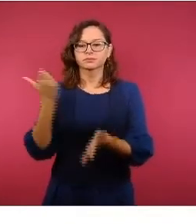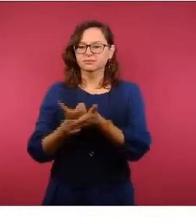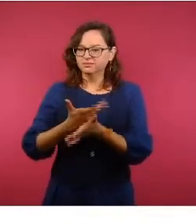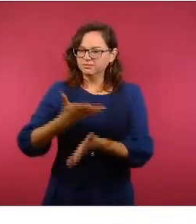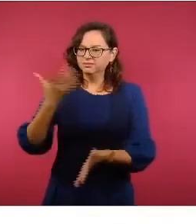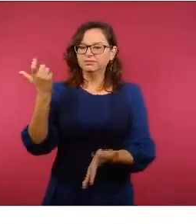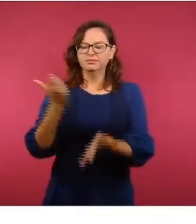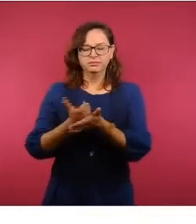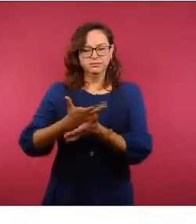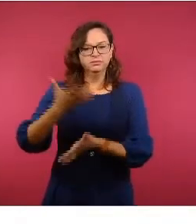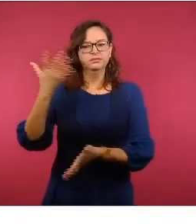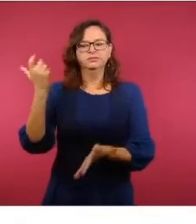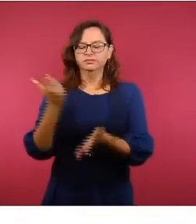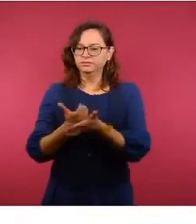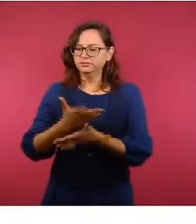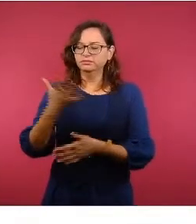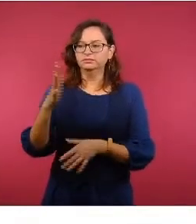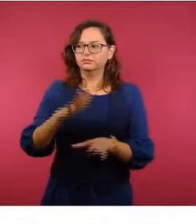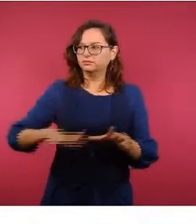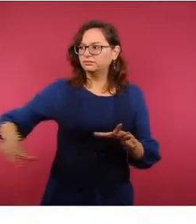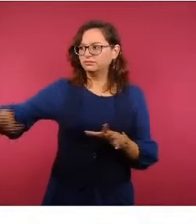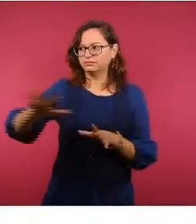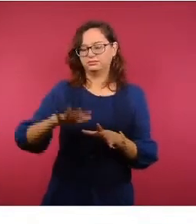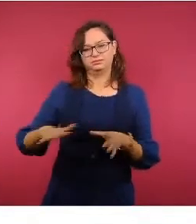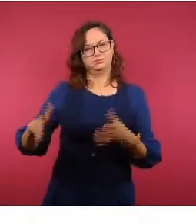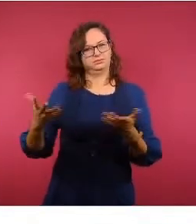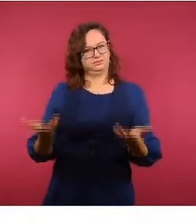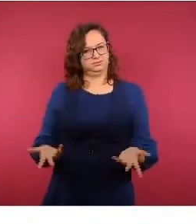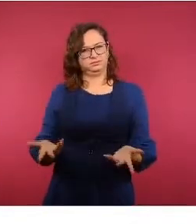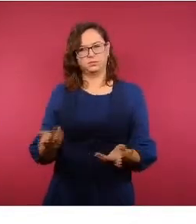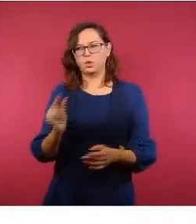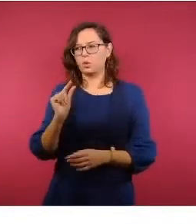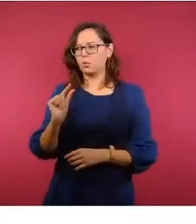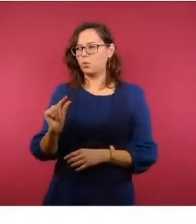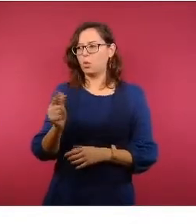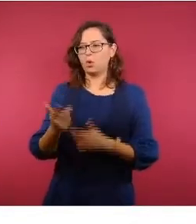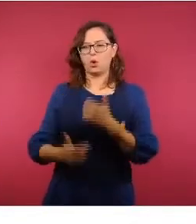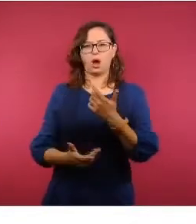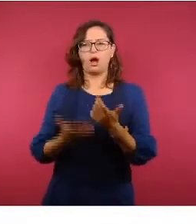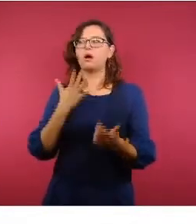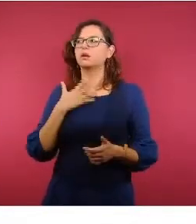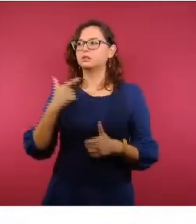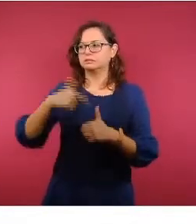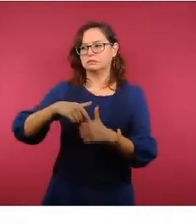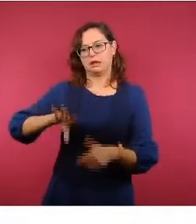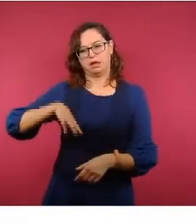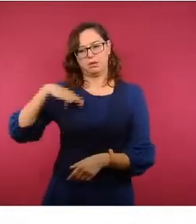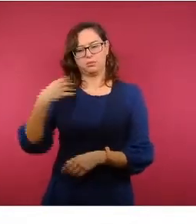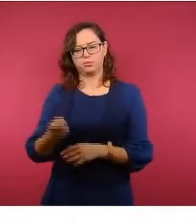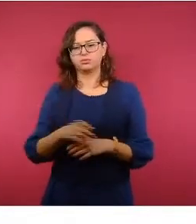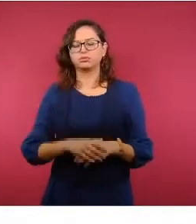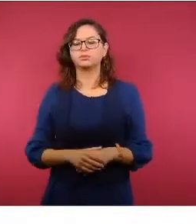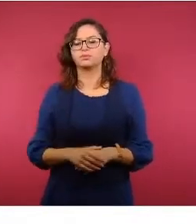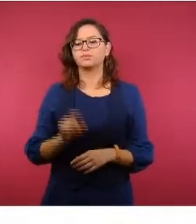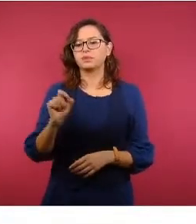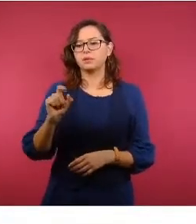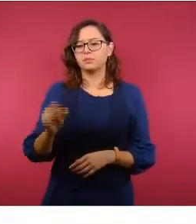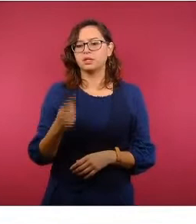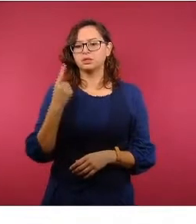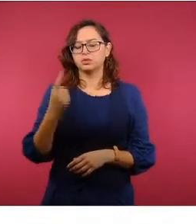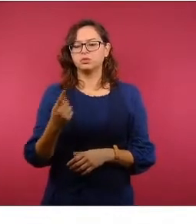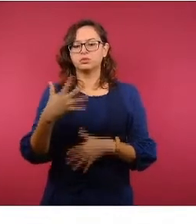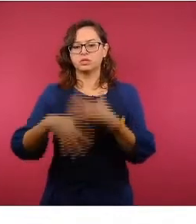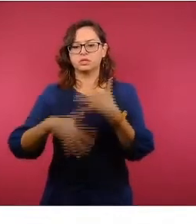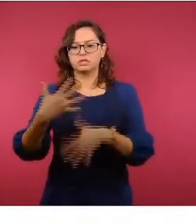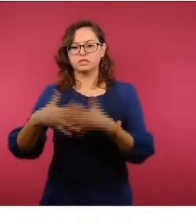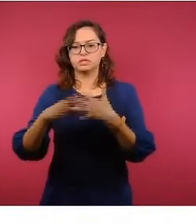pasándose de rosca en una población donde hay pocas gasolineras, por cierto. 21 pesos con 15 centavos, Chevron